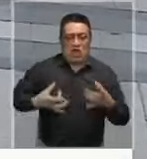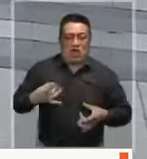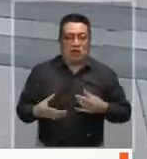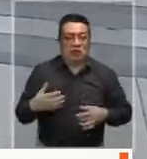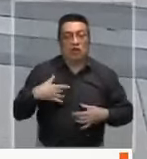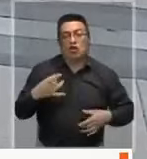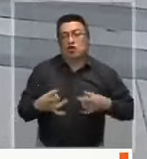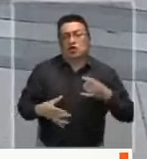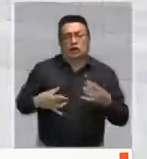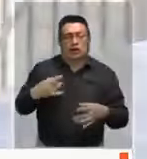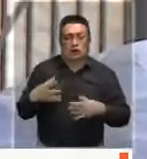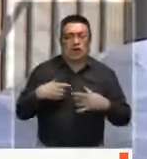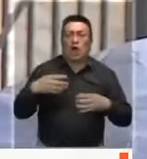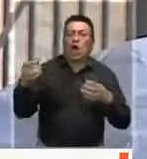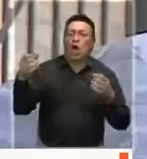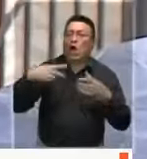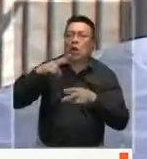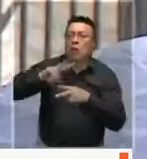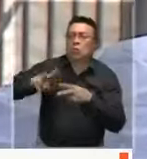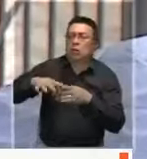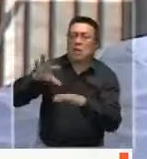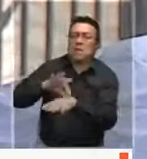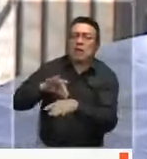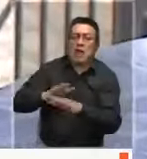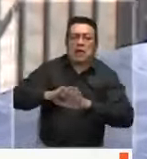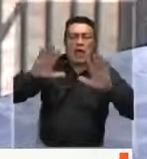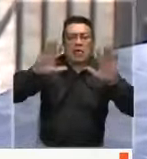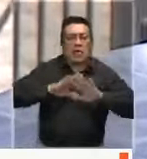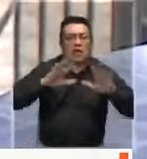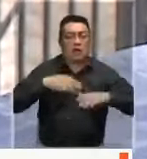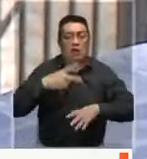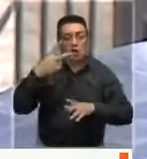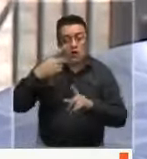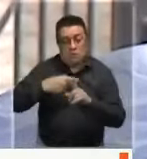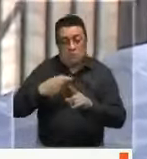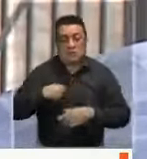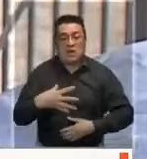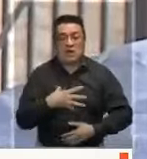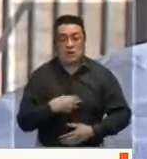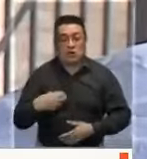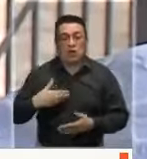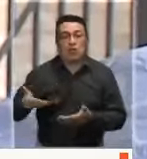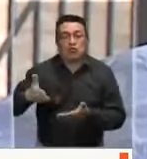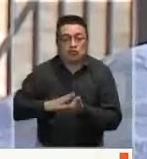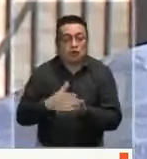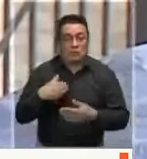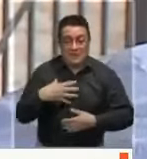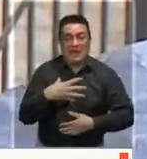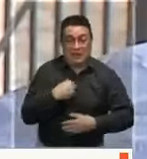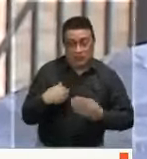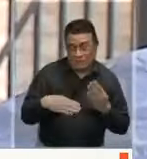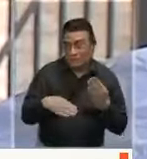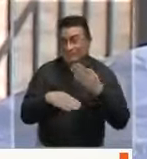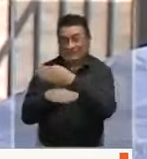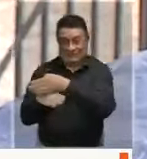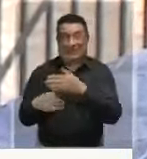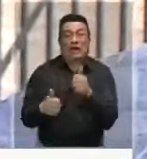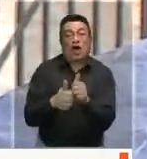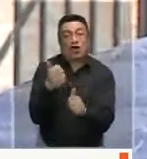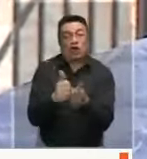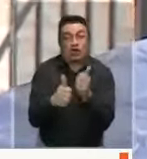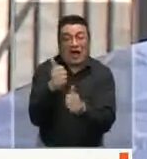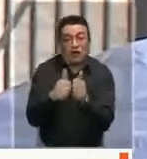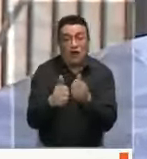no me han podido encontrar solución. Que es pena porque hace 2 meses se me murió mi hijo, de hecho yo quería llevar a mi hijo a Rosario para que me lo diera.